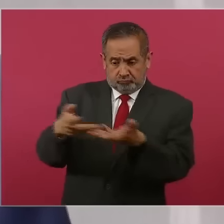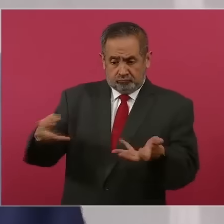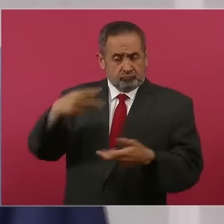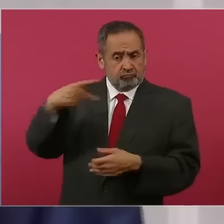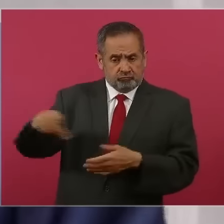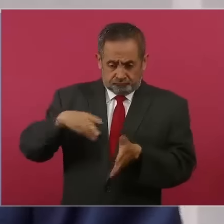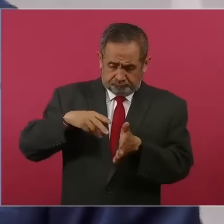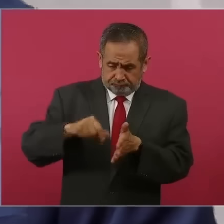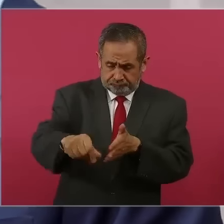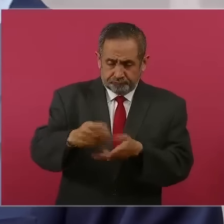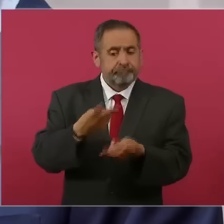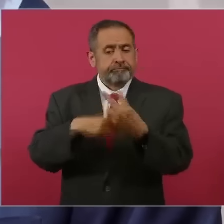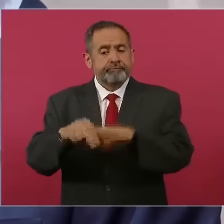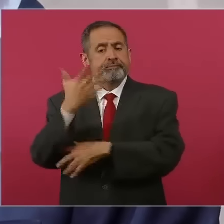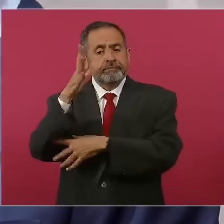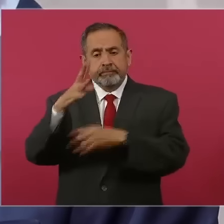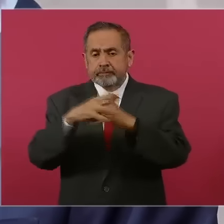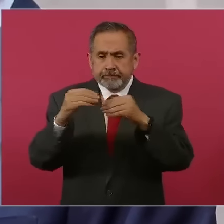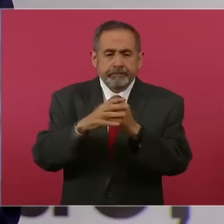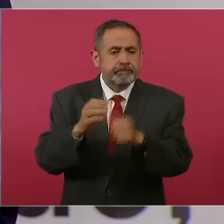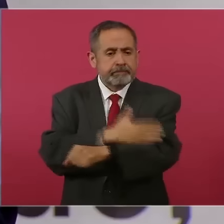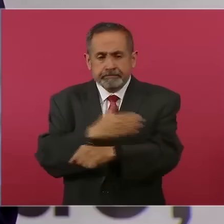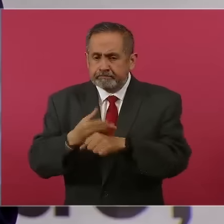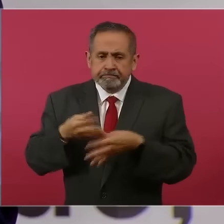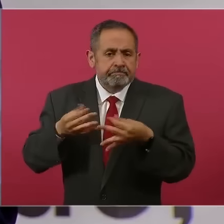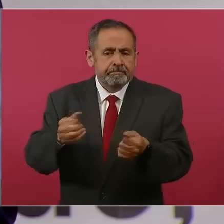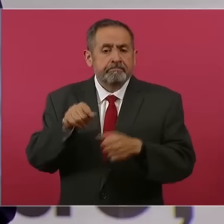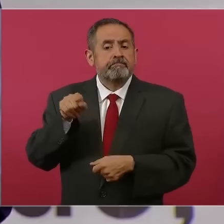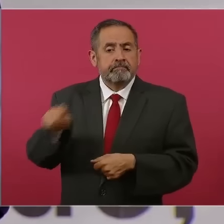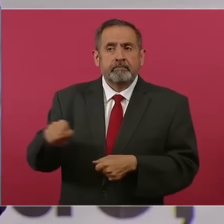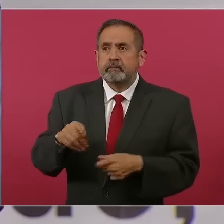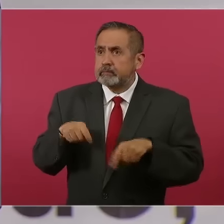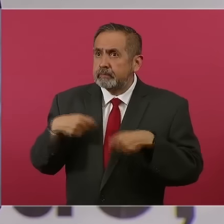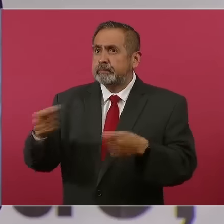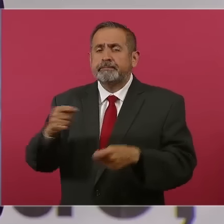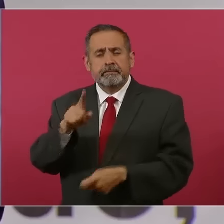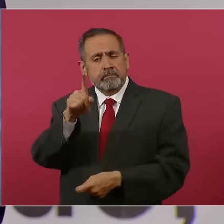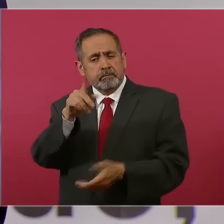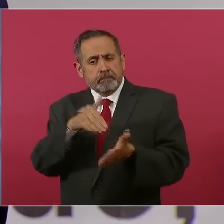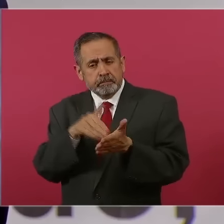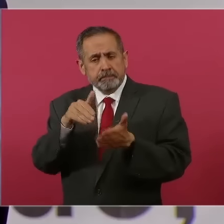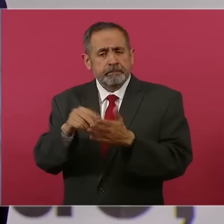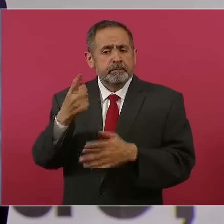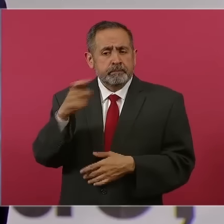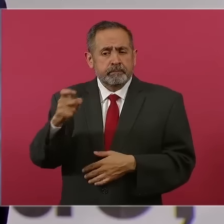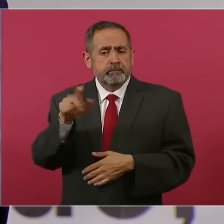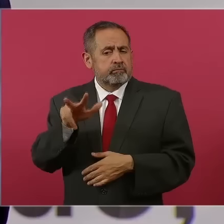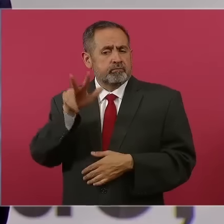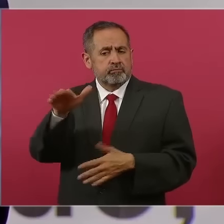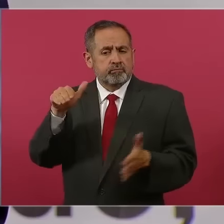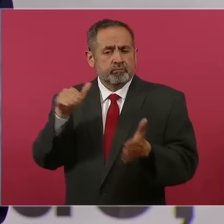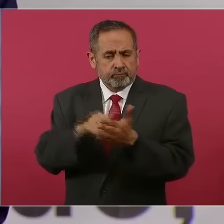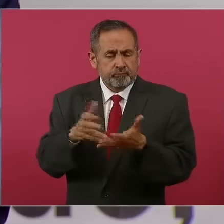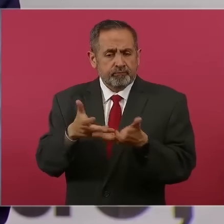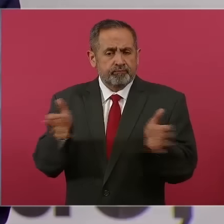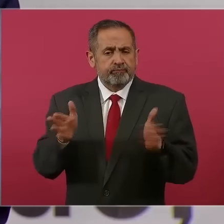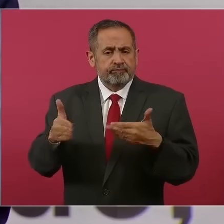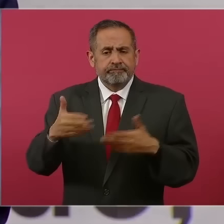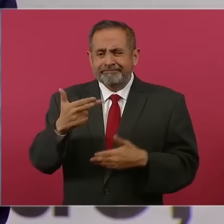árboles frutales y maderables. Ya son 1.100.000 118 mil